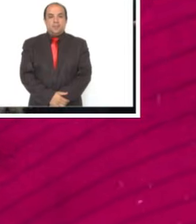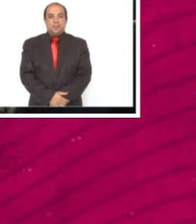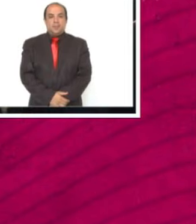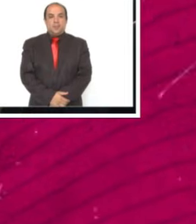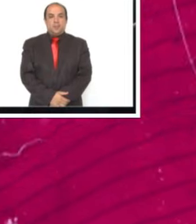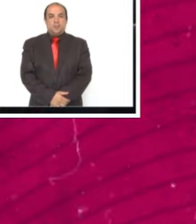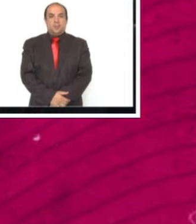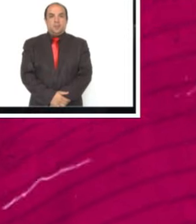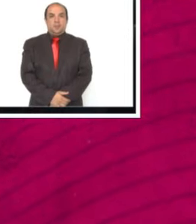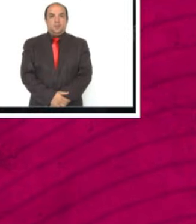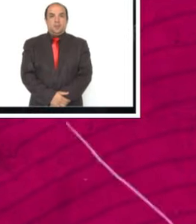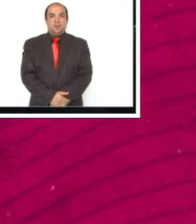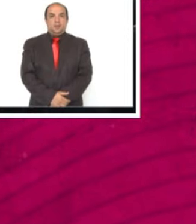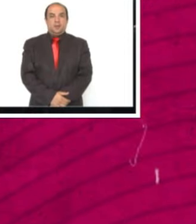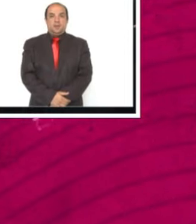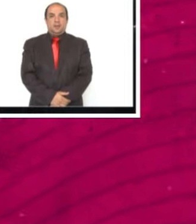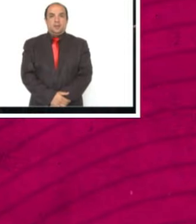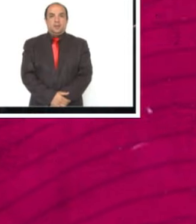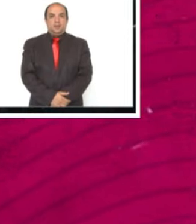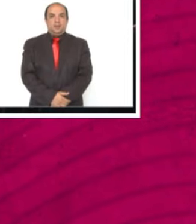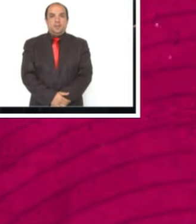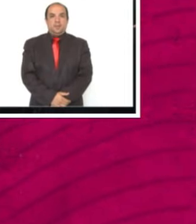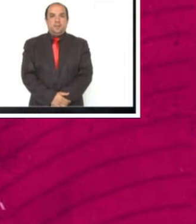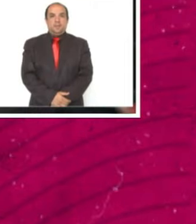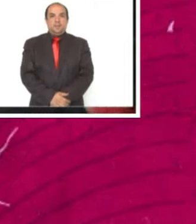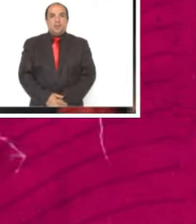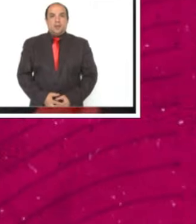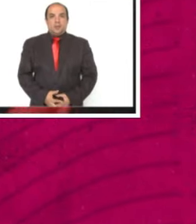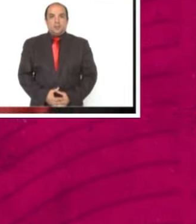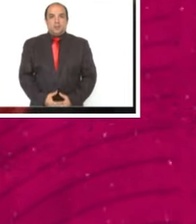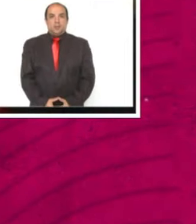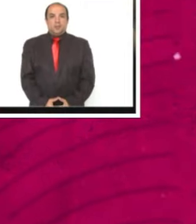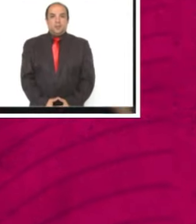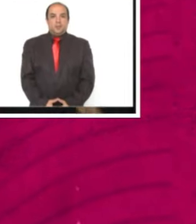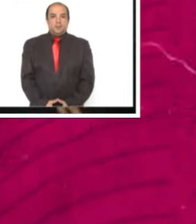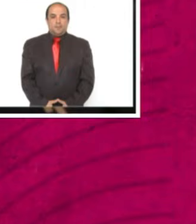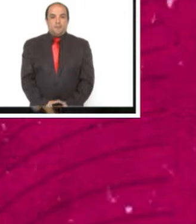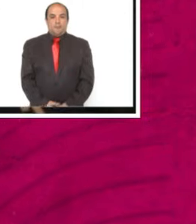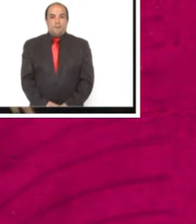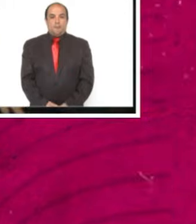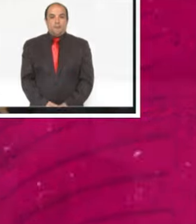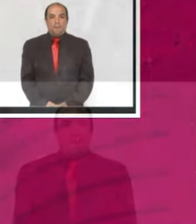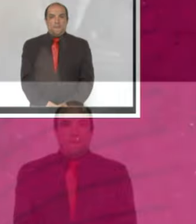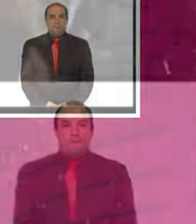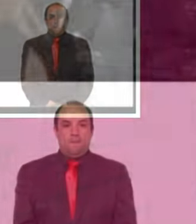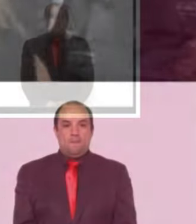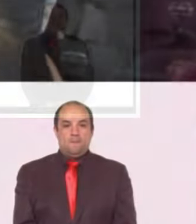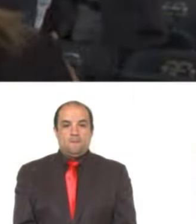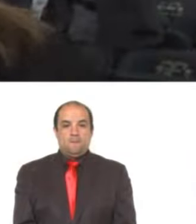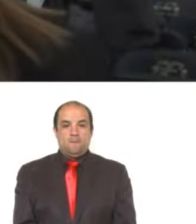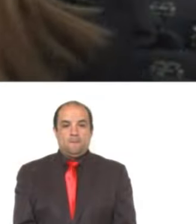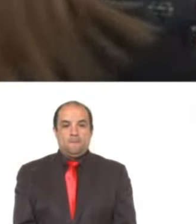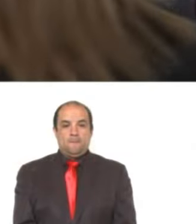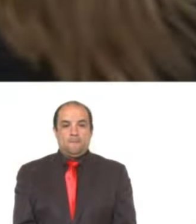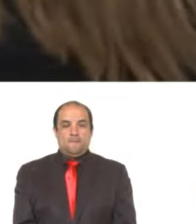ver el informe de gobierno de Martí Batres. Ahorita regresamos con ellos. Claro que sí.